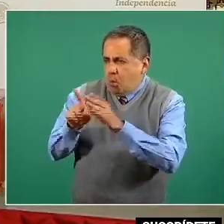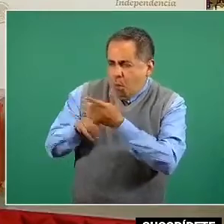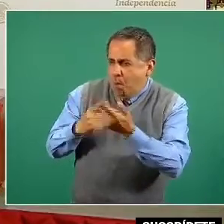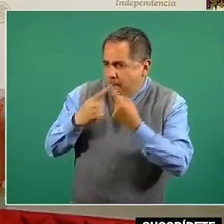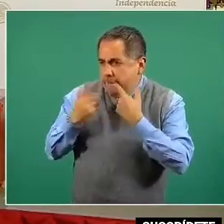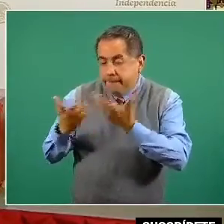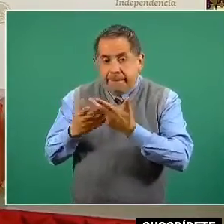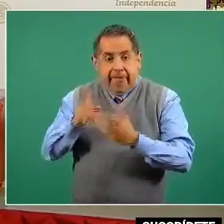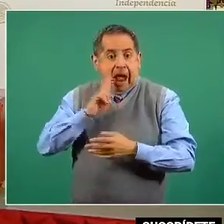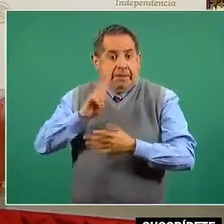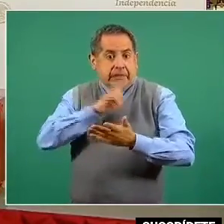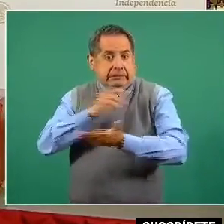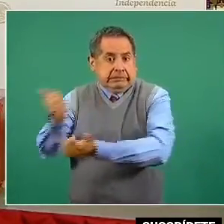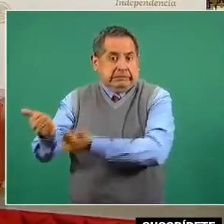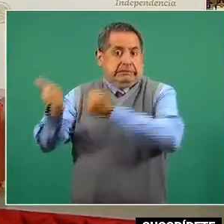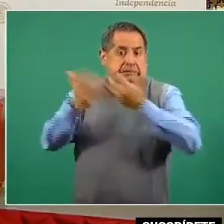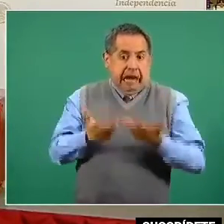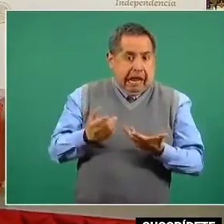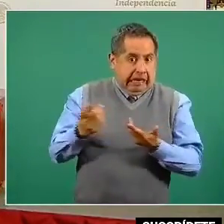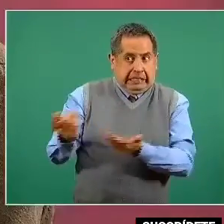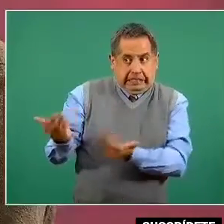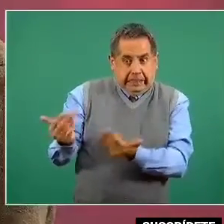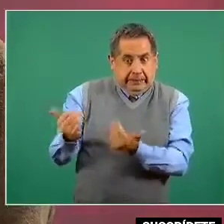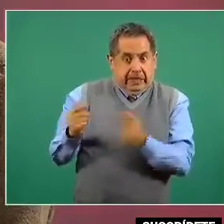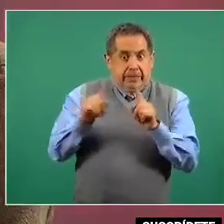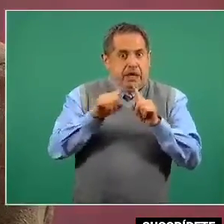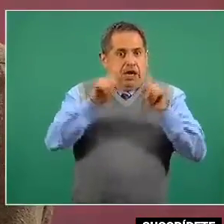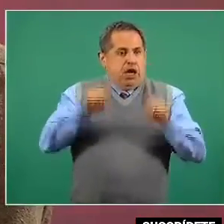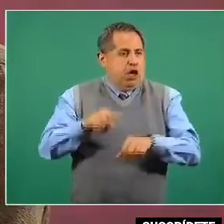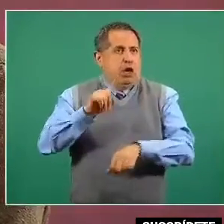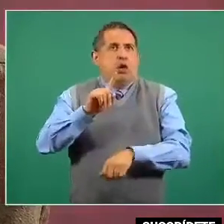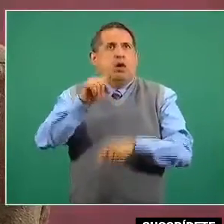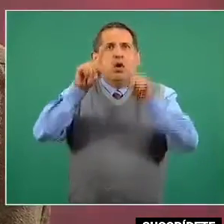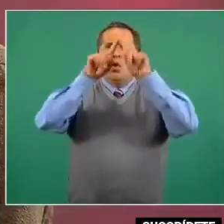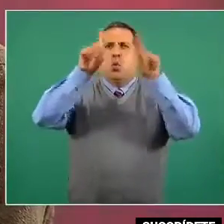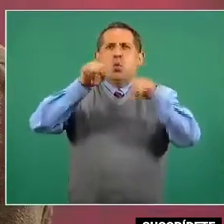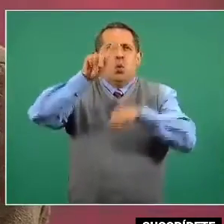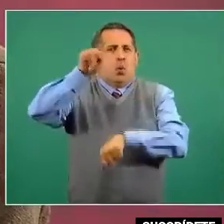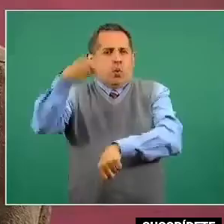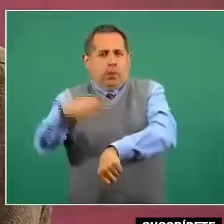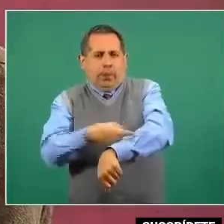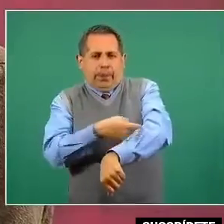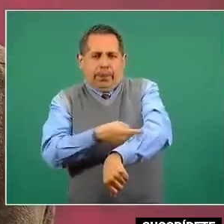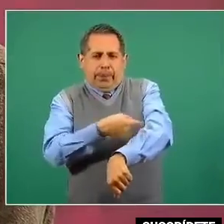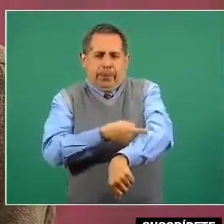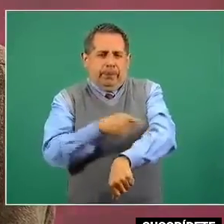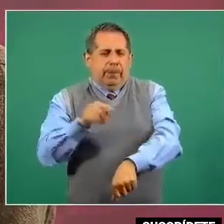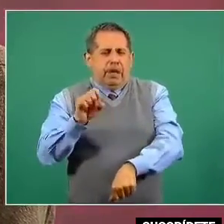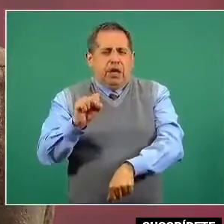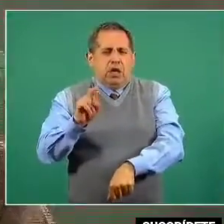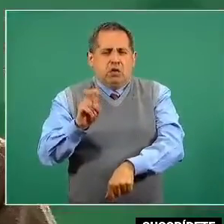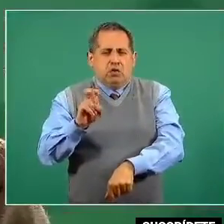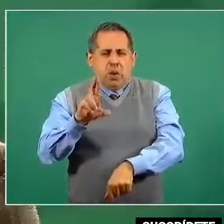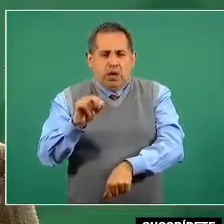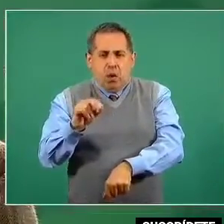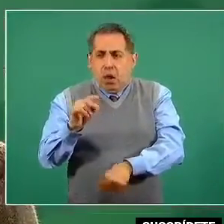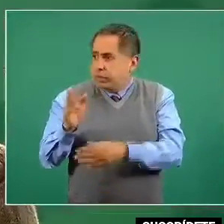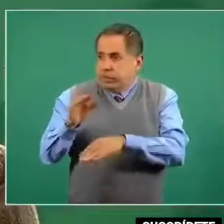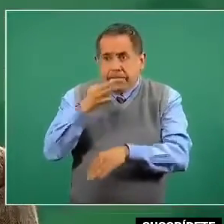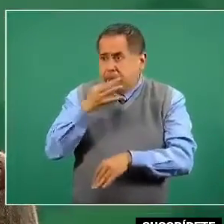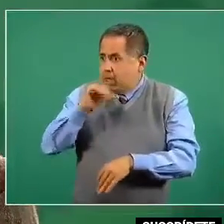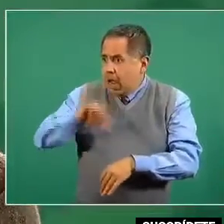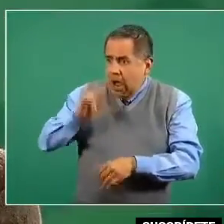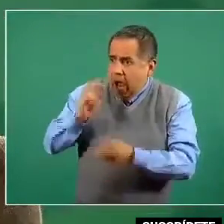posibilidad de traer ese producto a México como de manera inmediata, y eventualmente también tener una